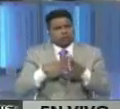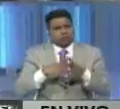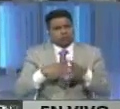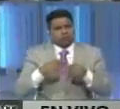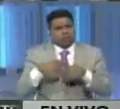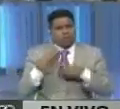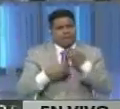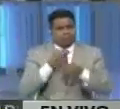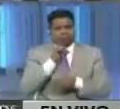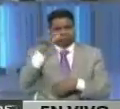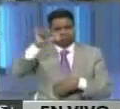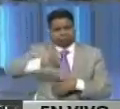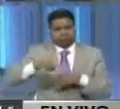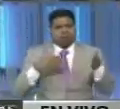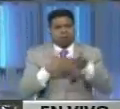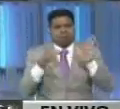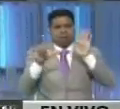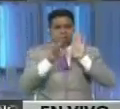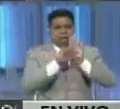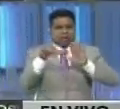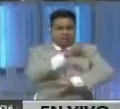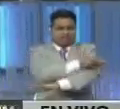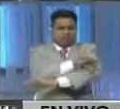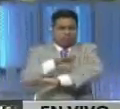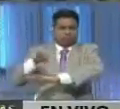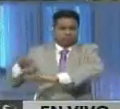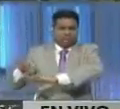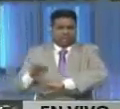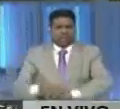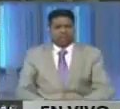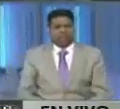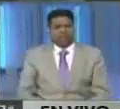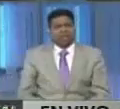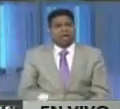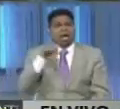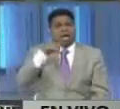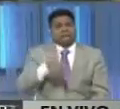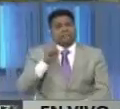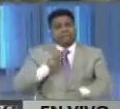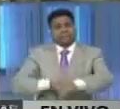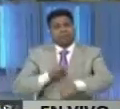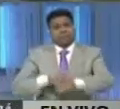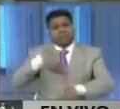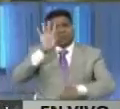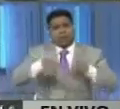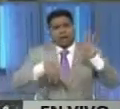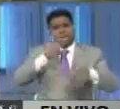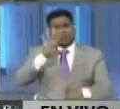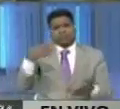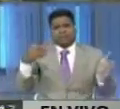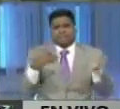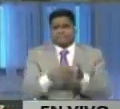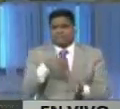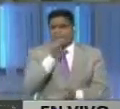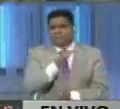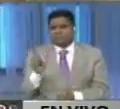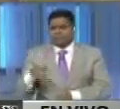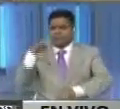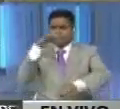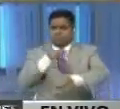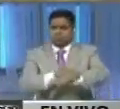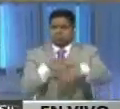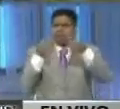afectan notablemente y estas personas hemos hasta la fecha tenemos 14,000 personas privadas de libertad solamente en